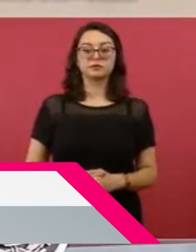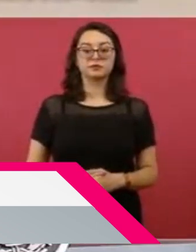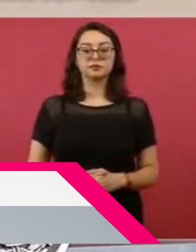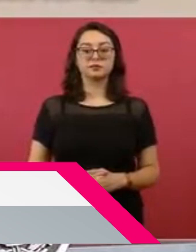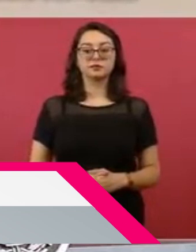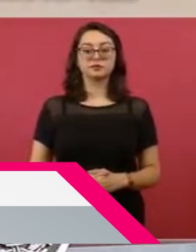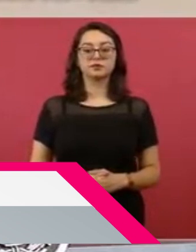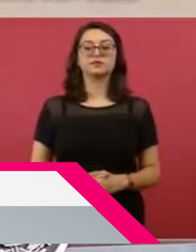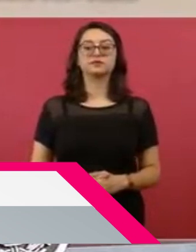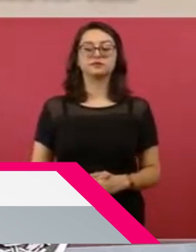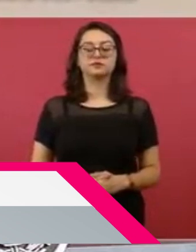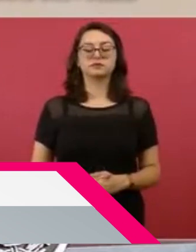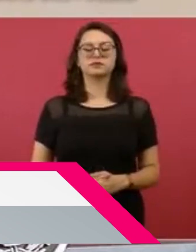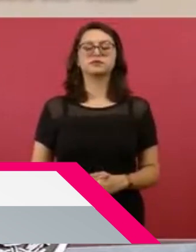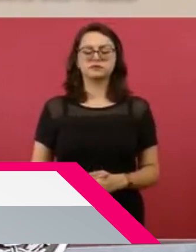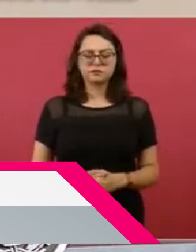le tiene mucho